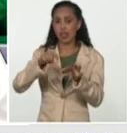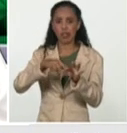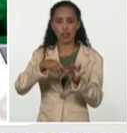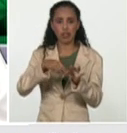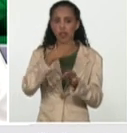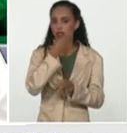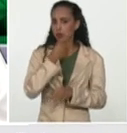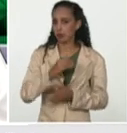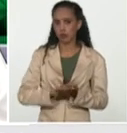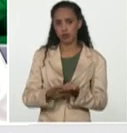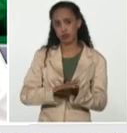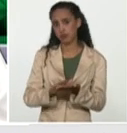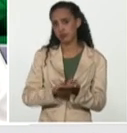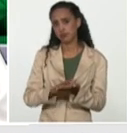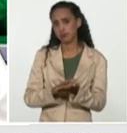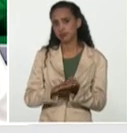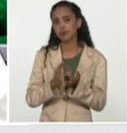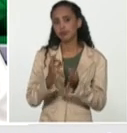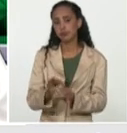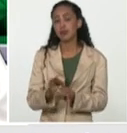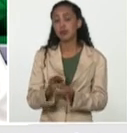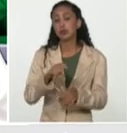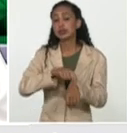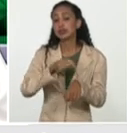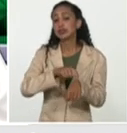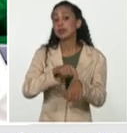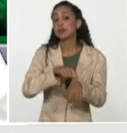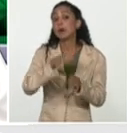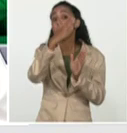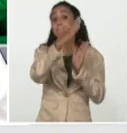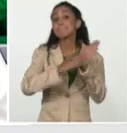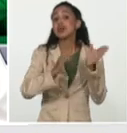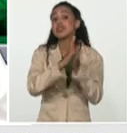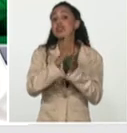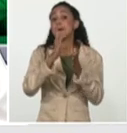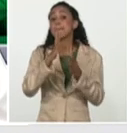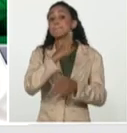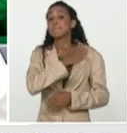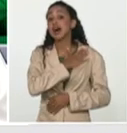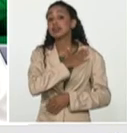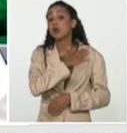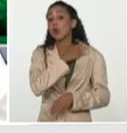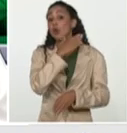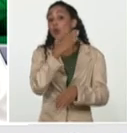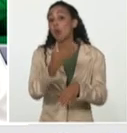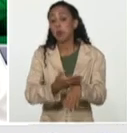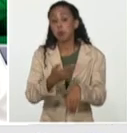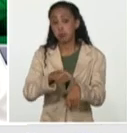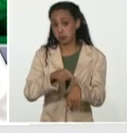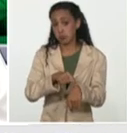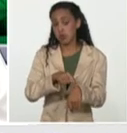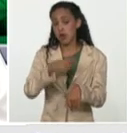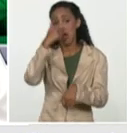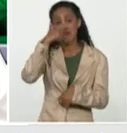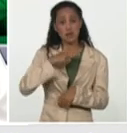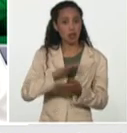Juventud desde el mes de marzo. En abril no tuvo casos y mayo todavía no ha